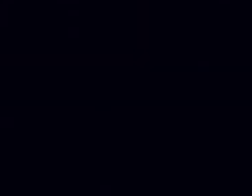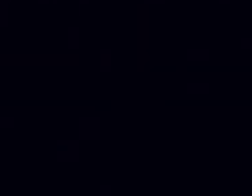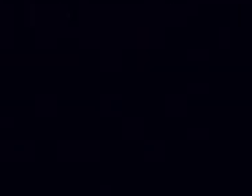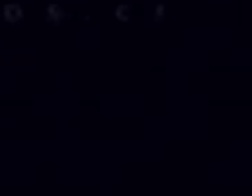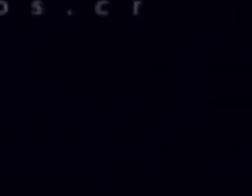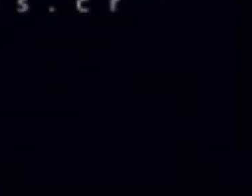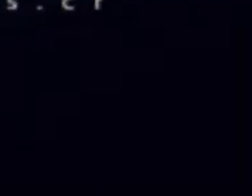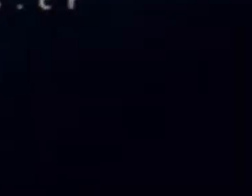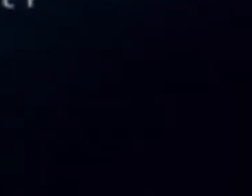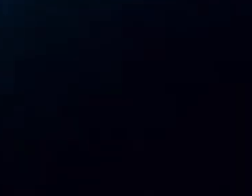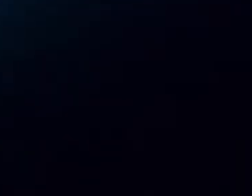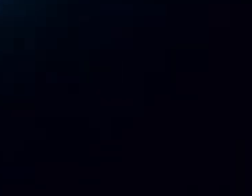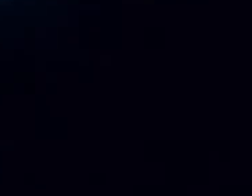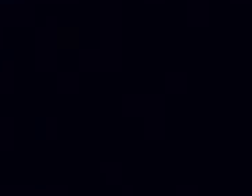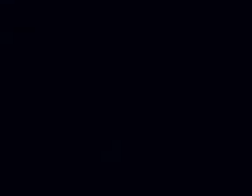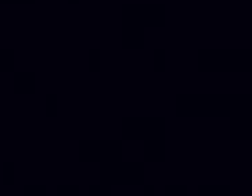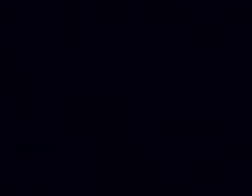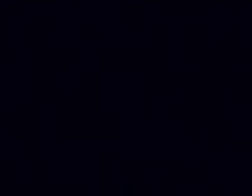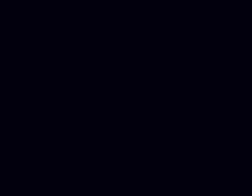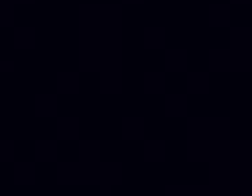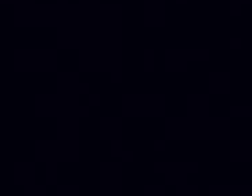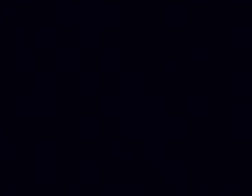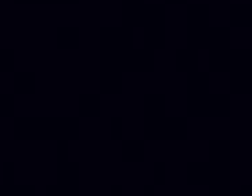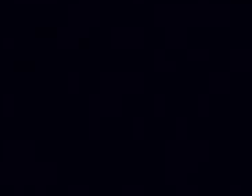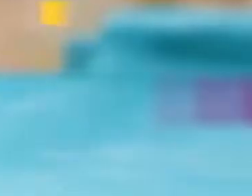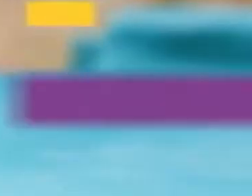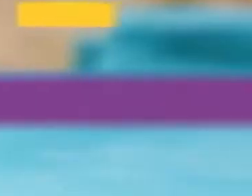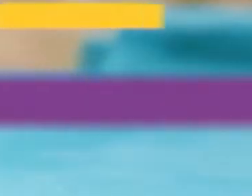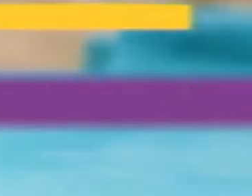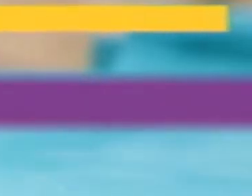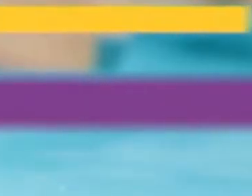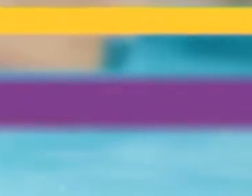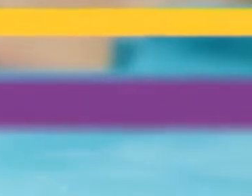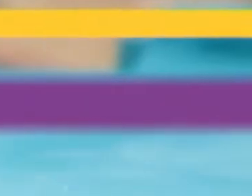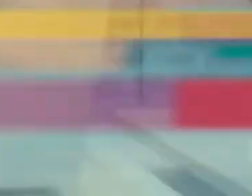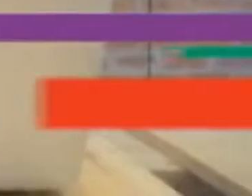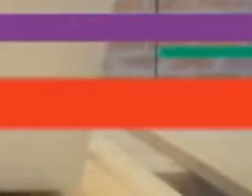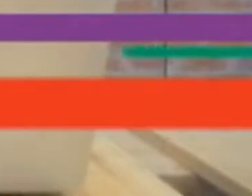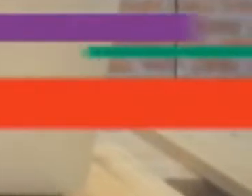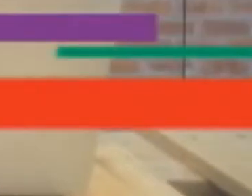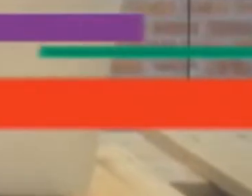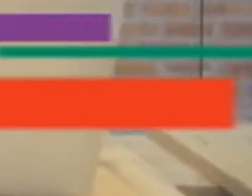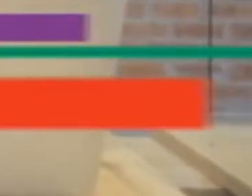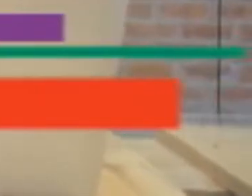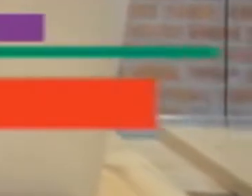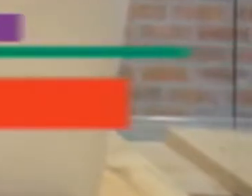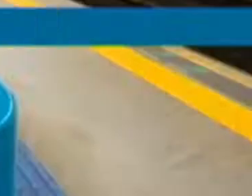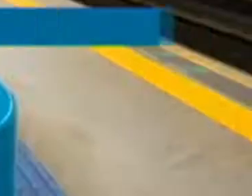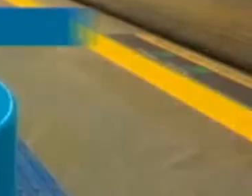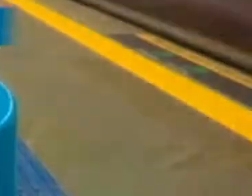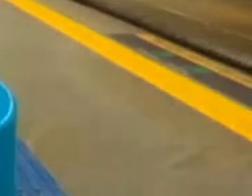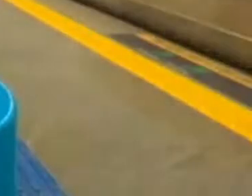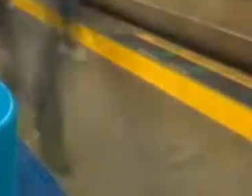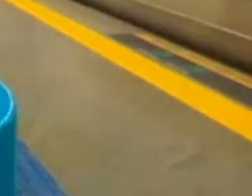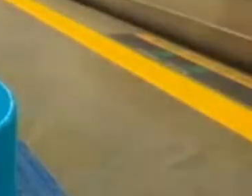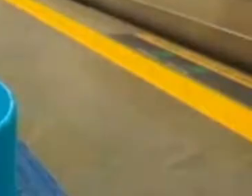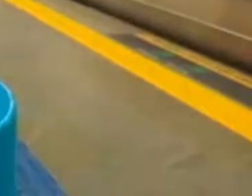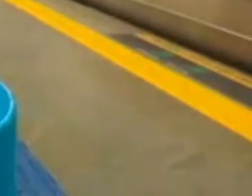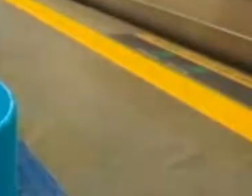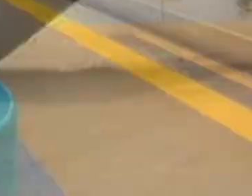tarde, en 13, Costa Rica Televisión. Exitosos ejemplos a seguir que inyectan de esperanza